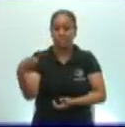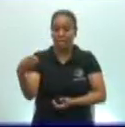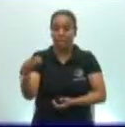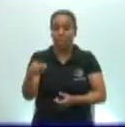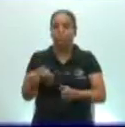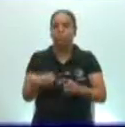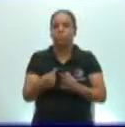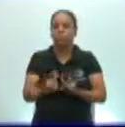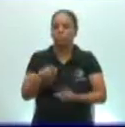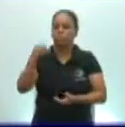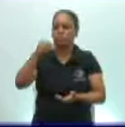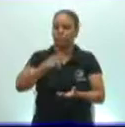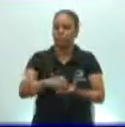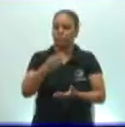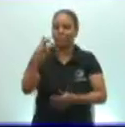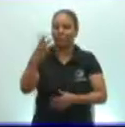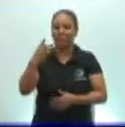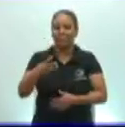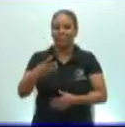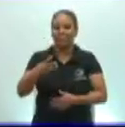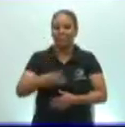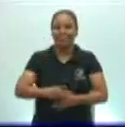el subíndice 3.